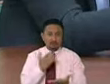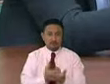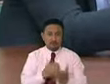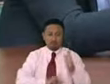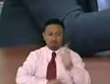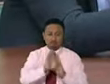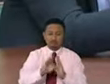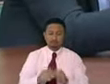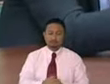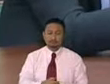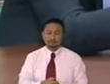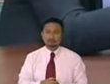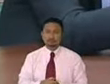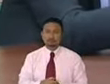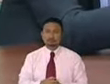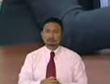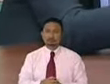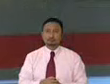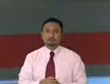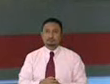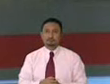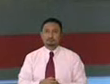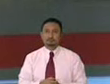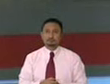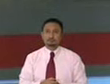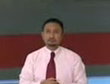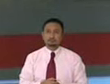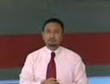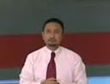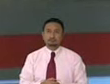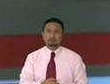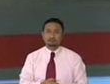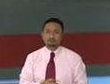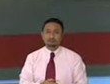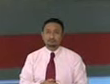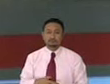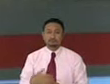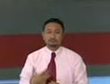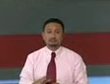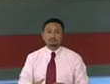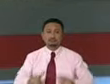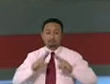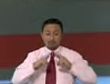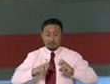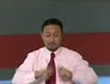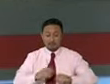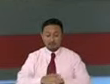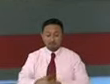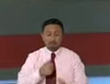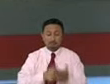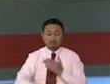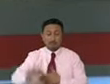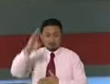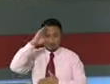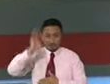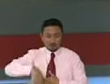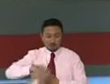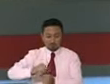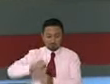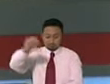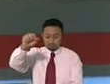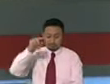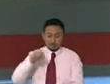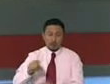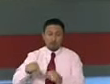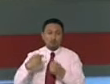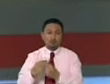Quito informó Adriana Rojas. Una investigación iniciada por el Ministerio del Interior puso al descubierto una red delictiva